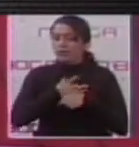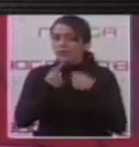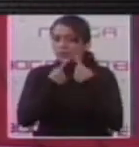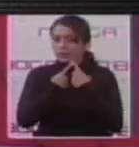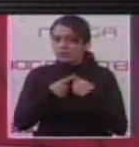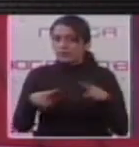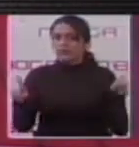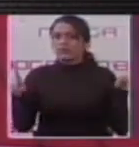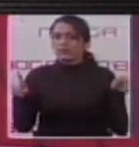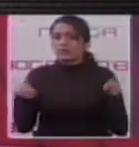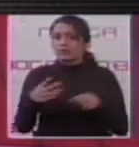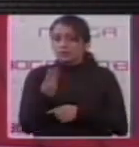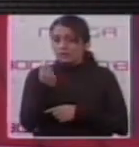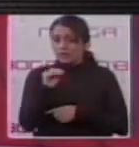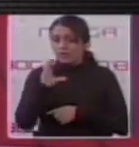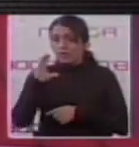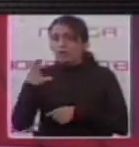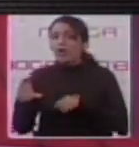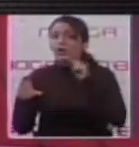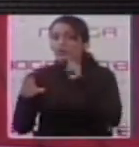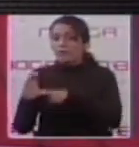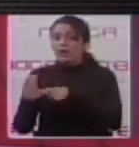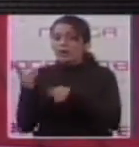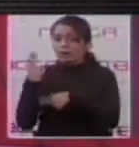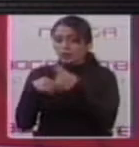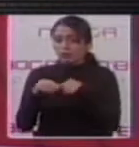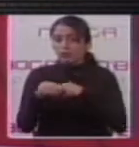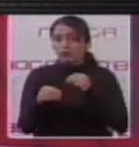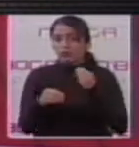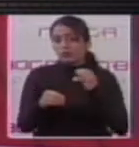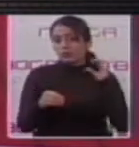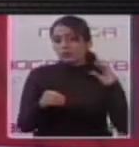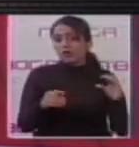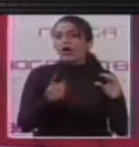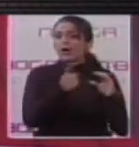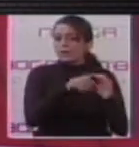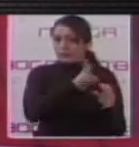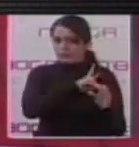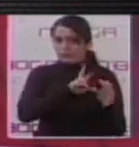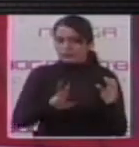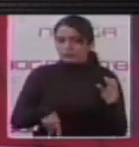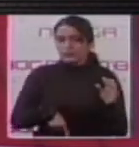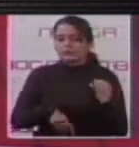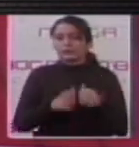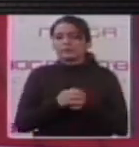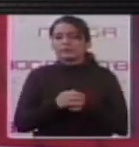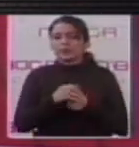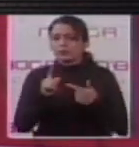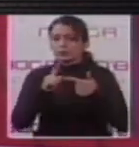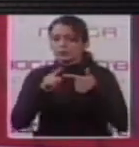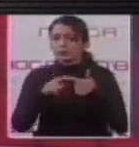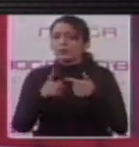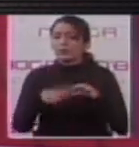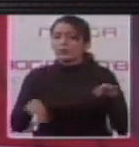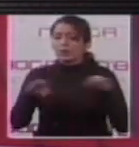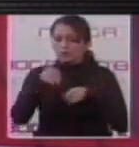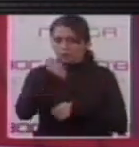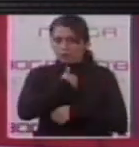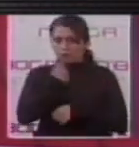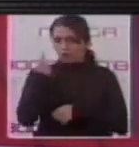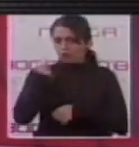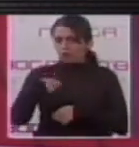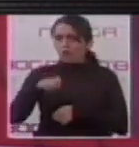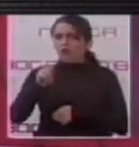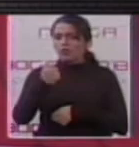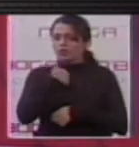la verdad. Debemos tener dos presupuestos y controlarlos separadamente. La número dos es, asígnate un sueldo. Te ayudará a